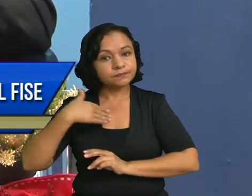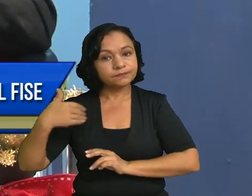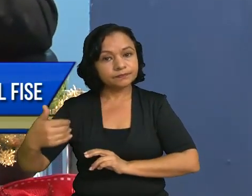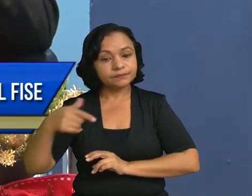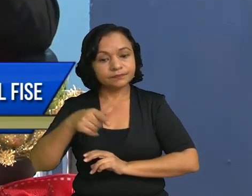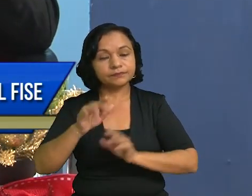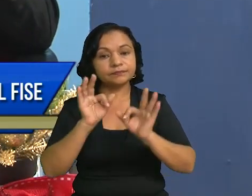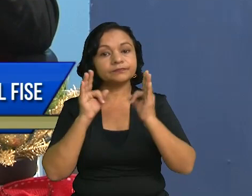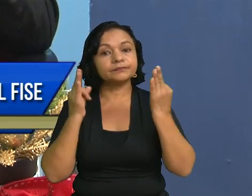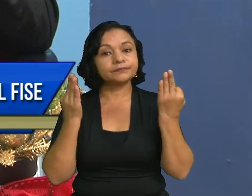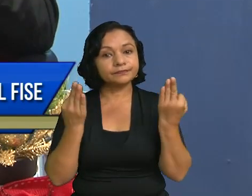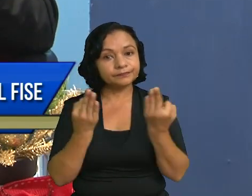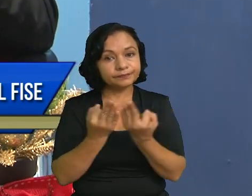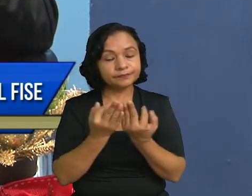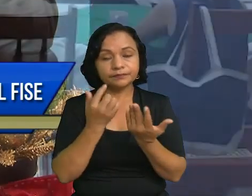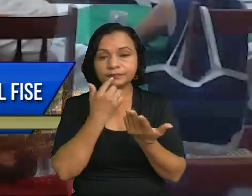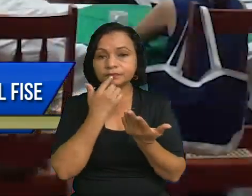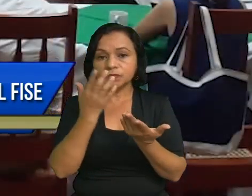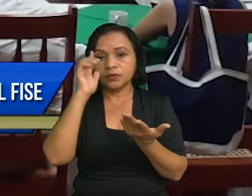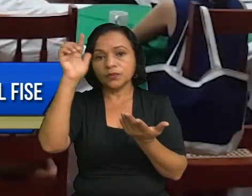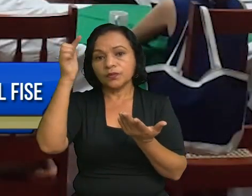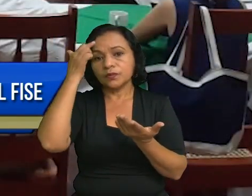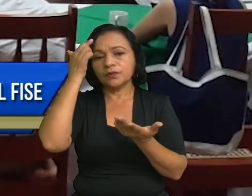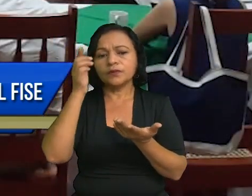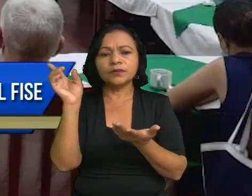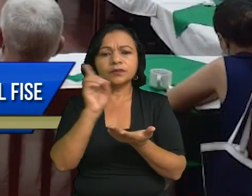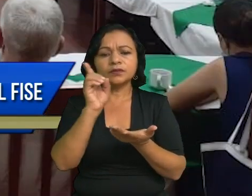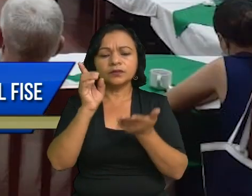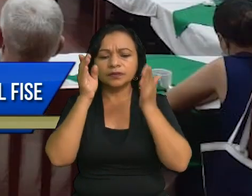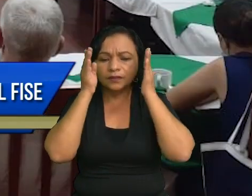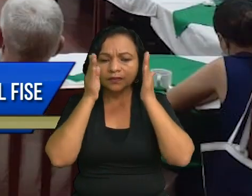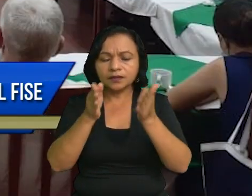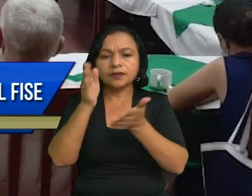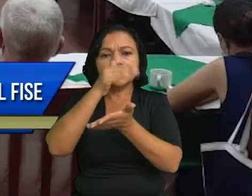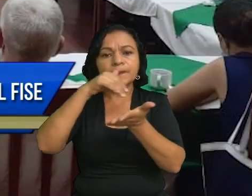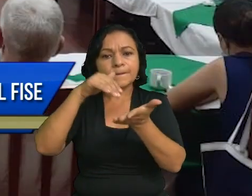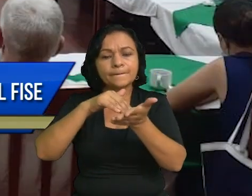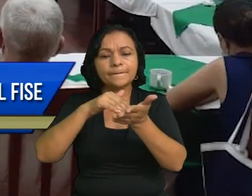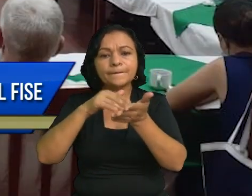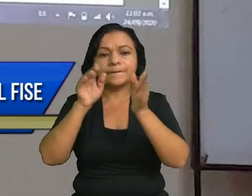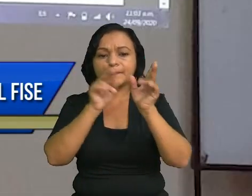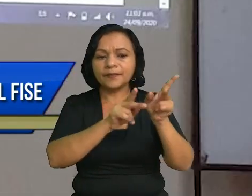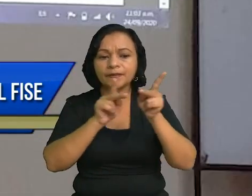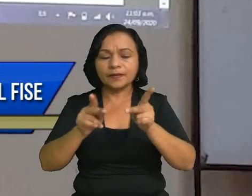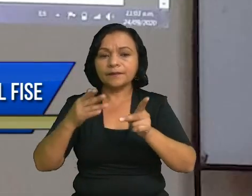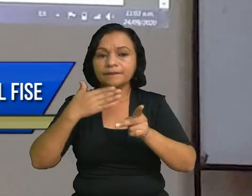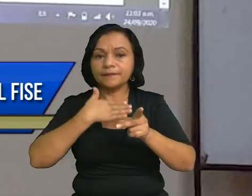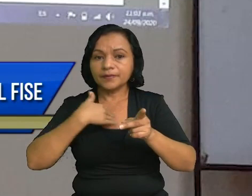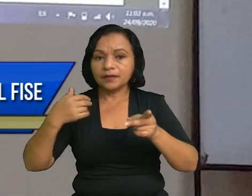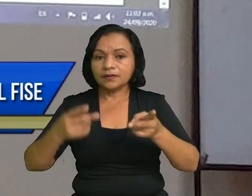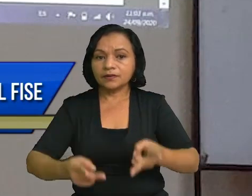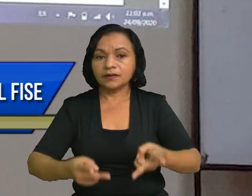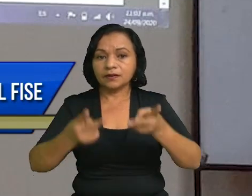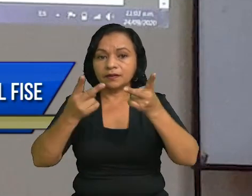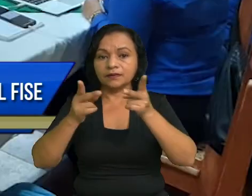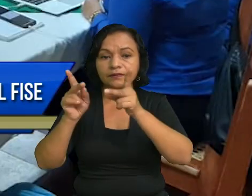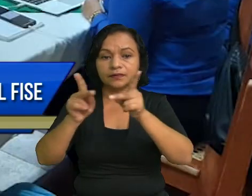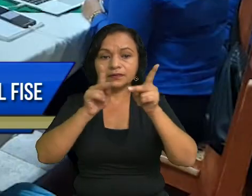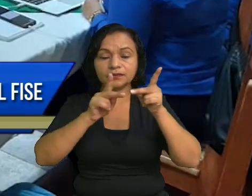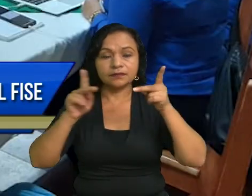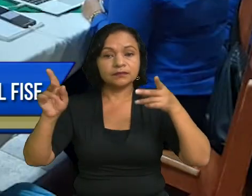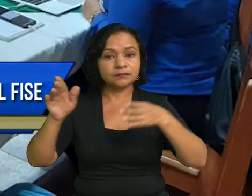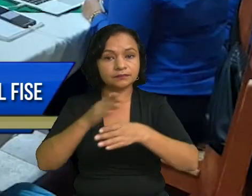porque este gobierno se centra en la gente en mejorar las condiciones de vida de la gente nosotros le llamamos